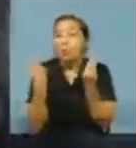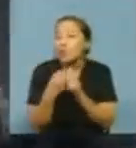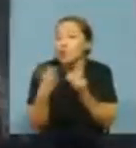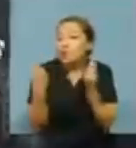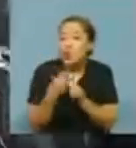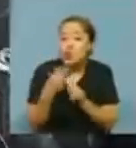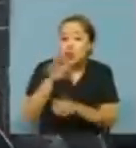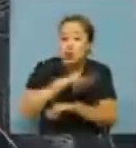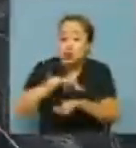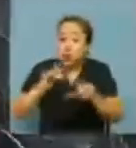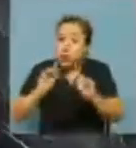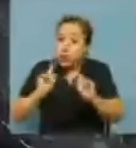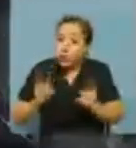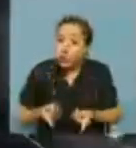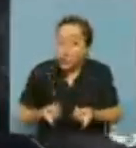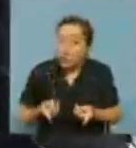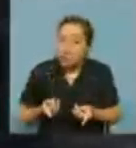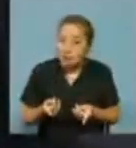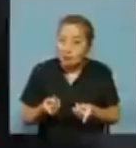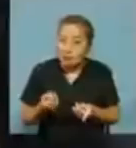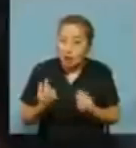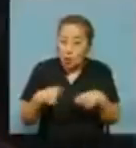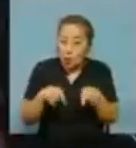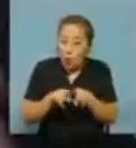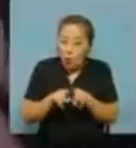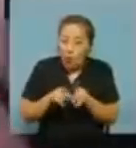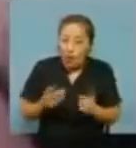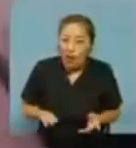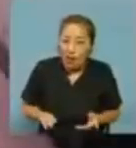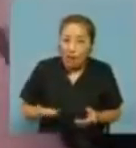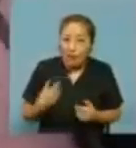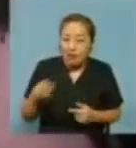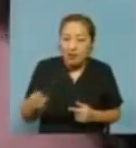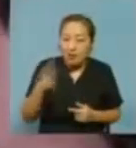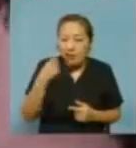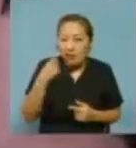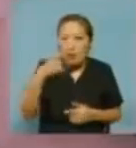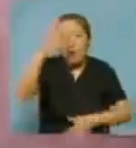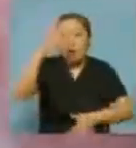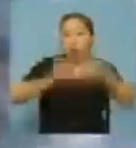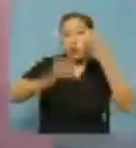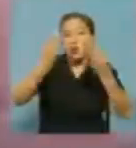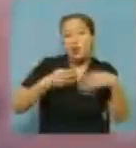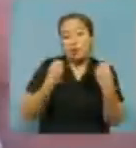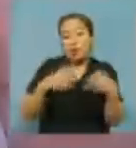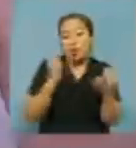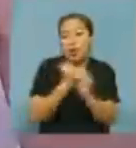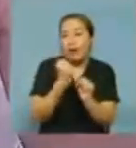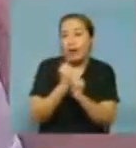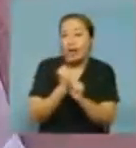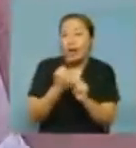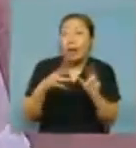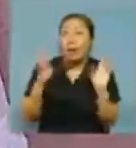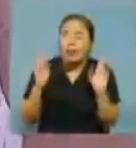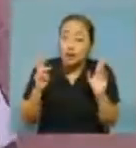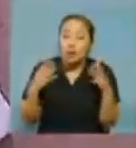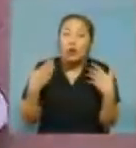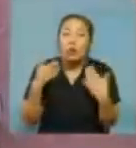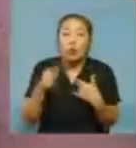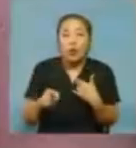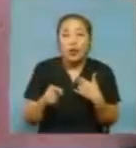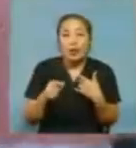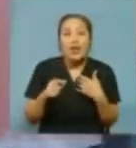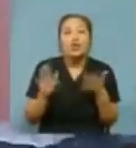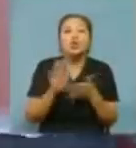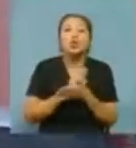numerosos casos con idéntica presentación, a los cuales, bueno, la justicia está trabajando sobre eso y esperemos que llegue a